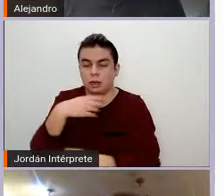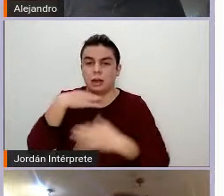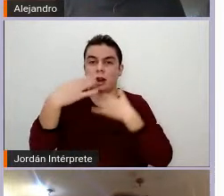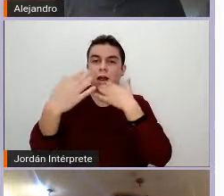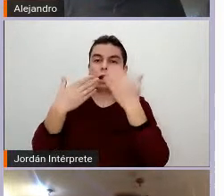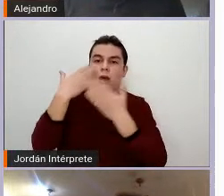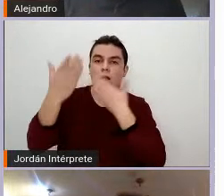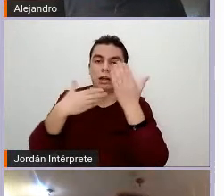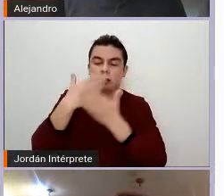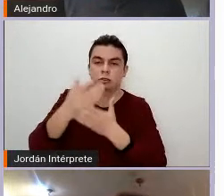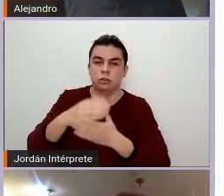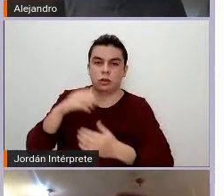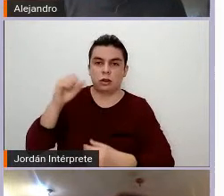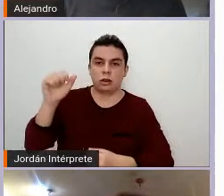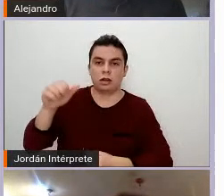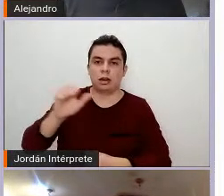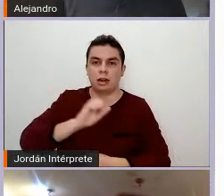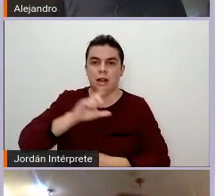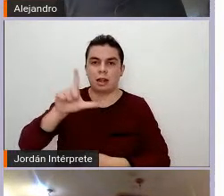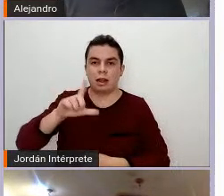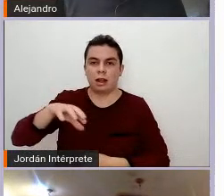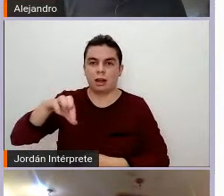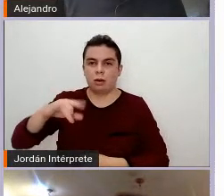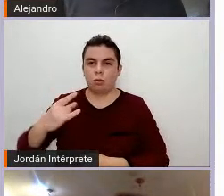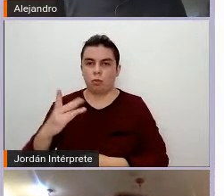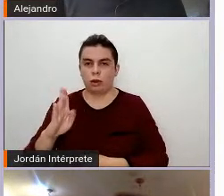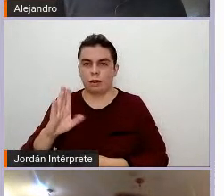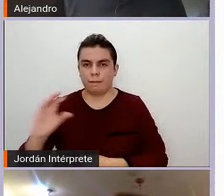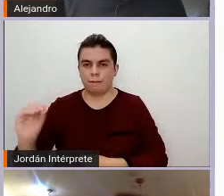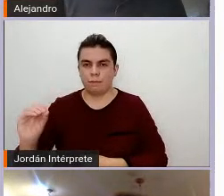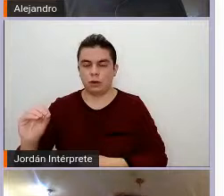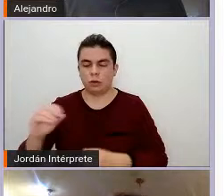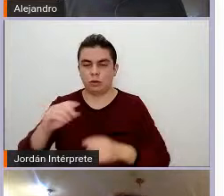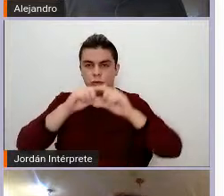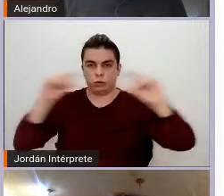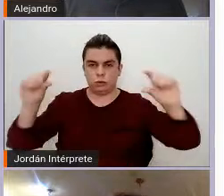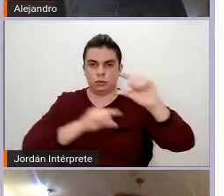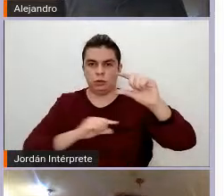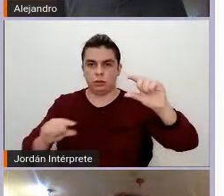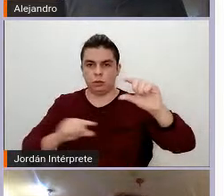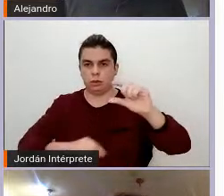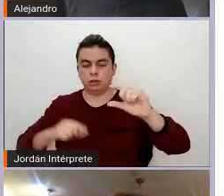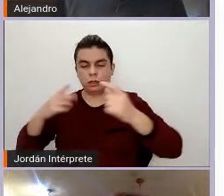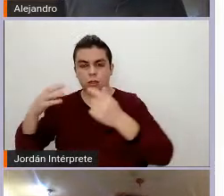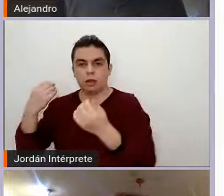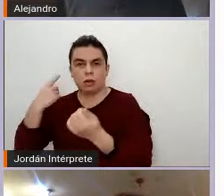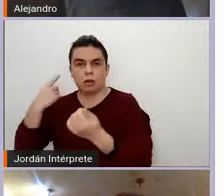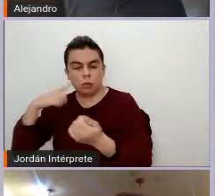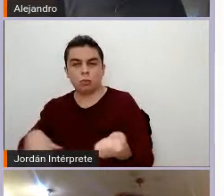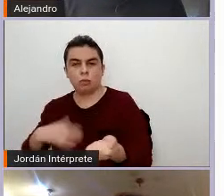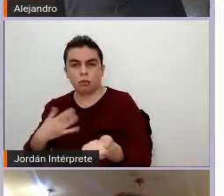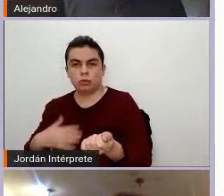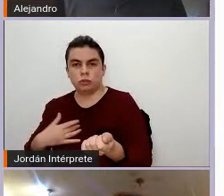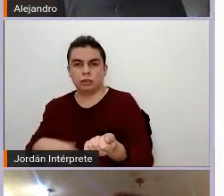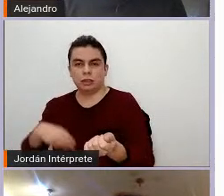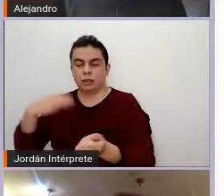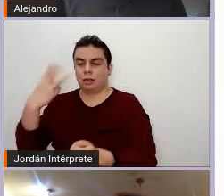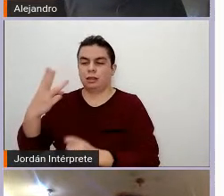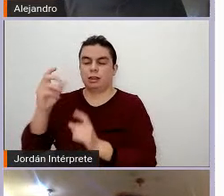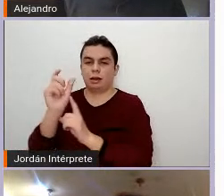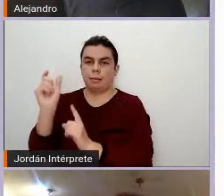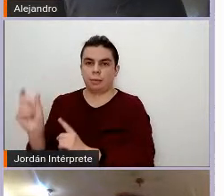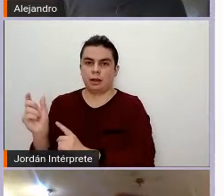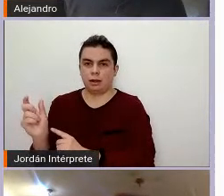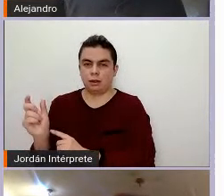utiliza la primera y tercera sección de la obra instrumental Tres Palabras, excluyendo así la segunda sección, que